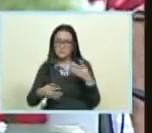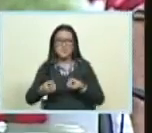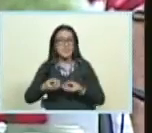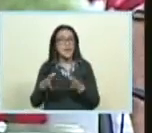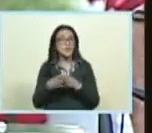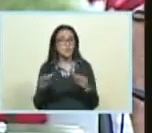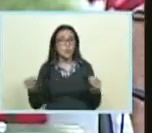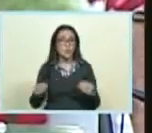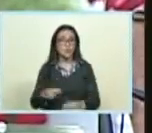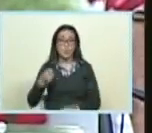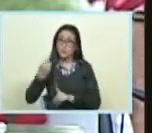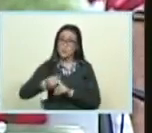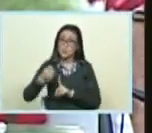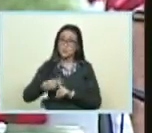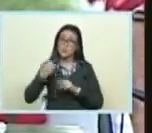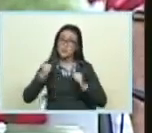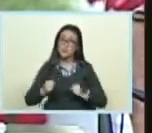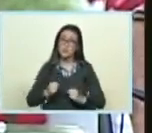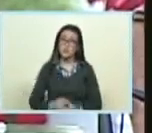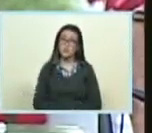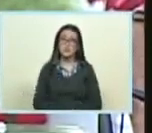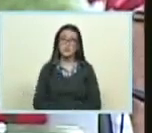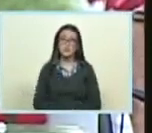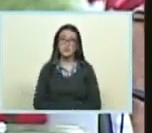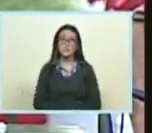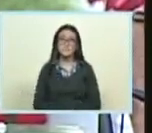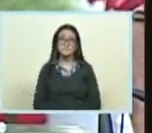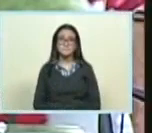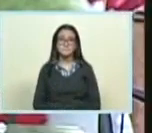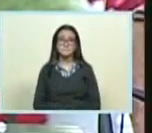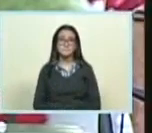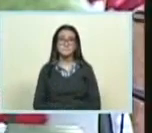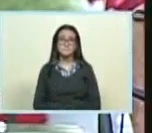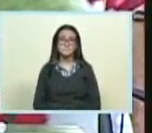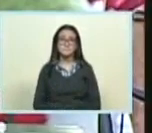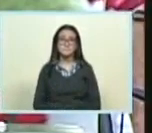garantizar todo. Y mientras yo me estoy